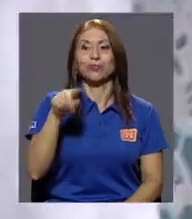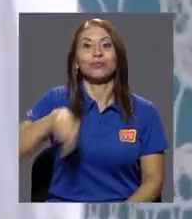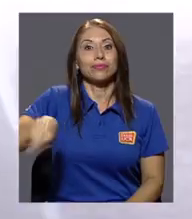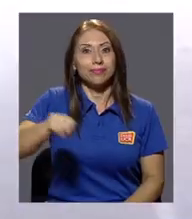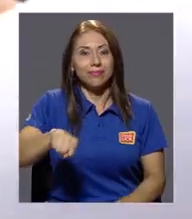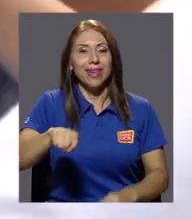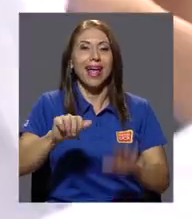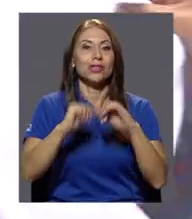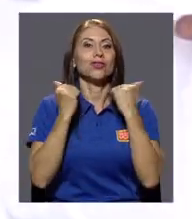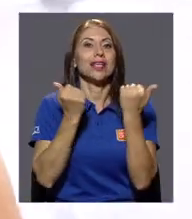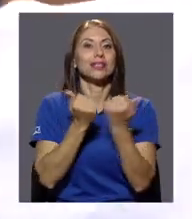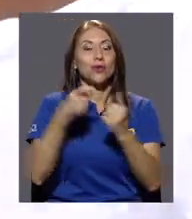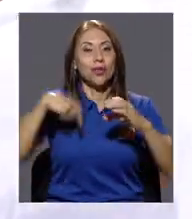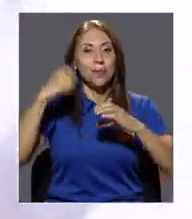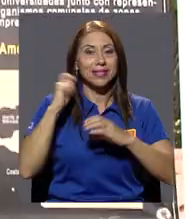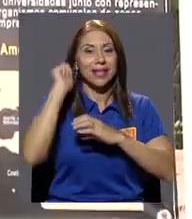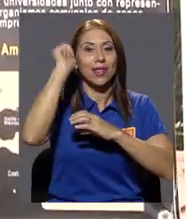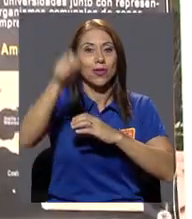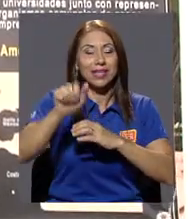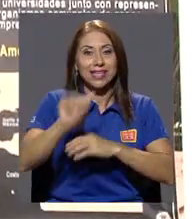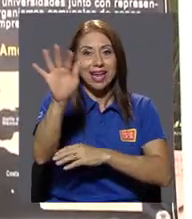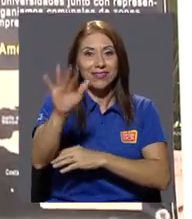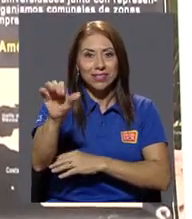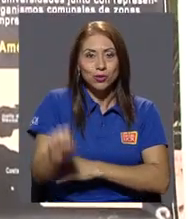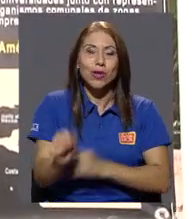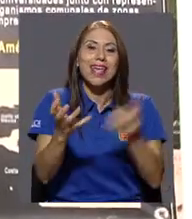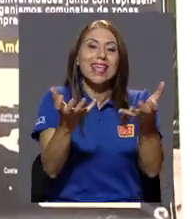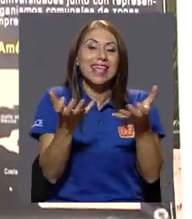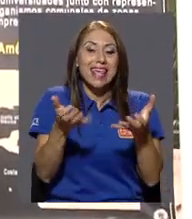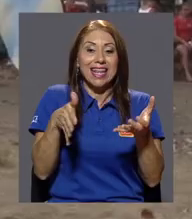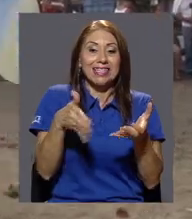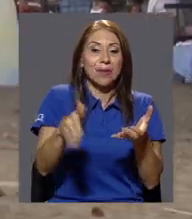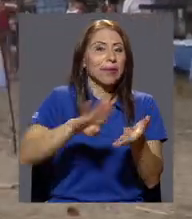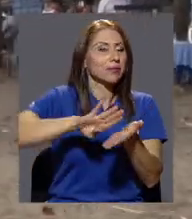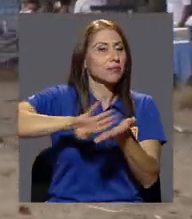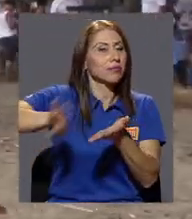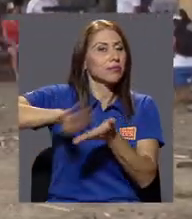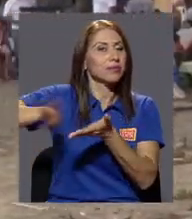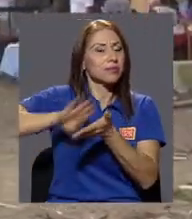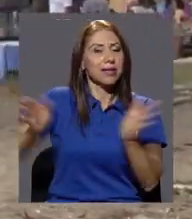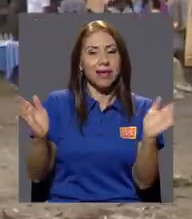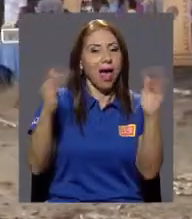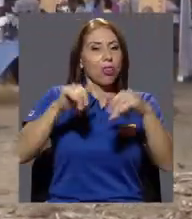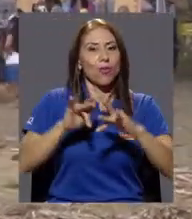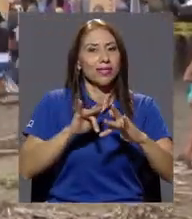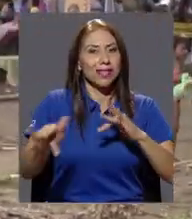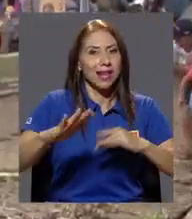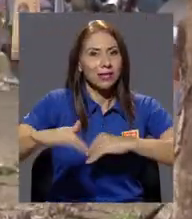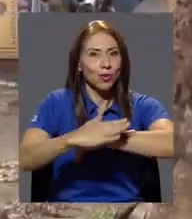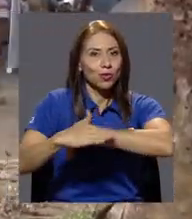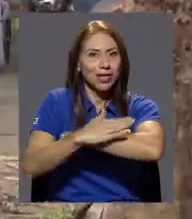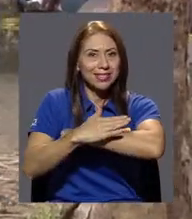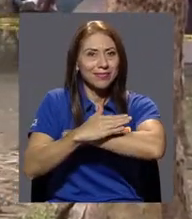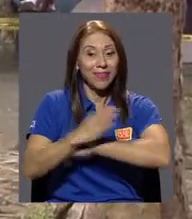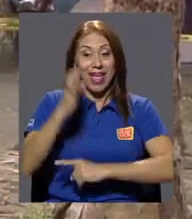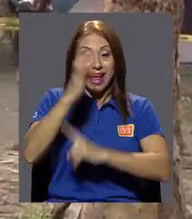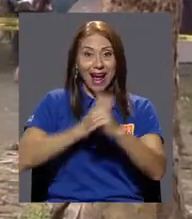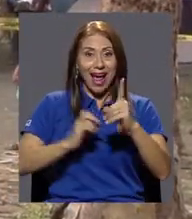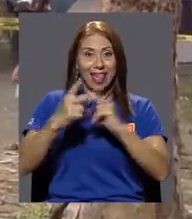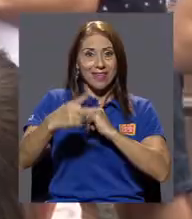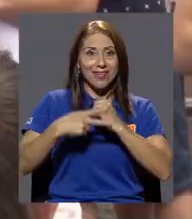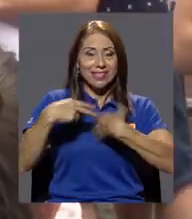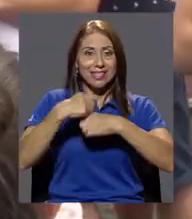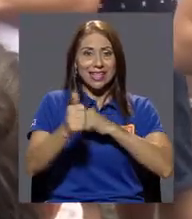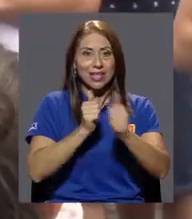Pescadores Artesanales del Caribe Sur promueve la erradicación de este pez de sus costas. En cada edición del torneo,